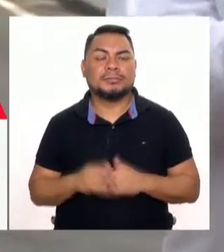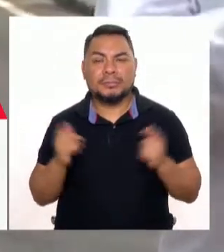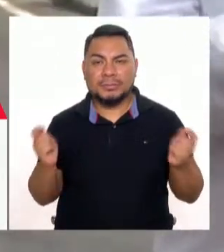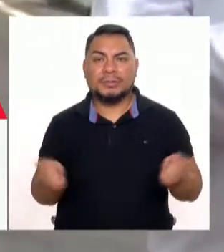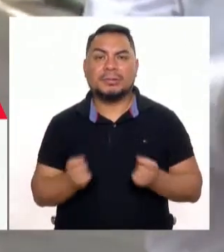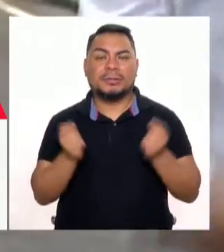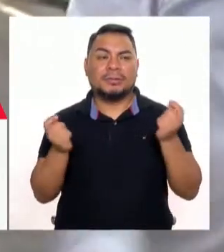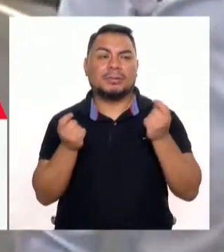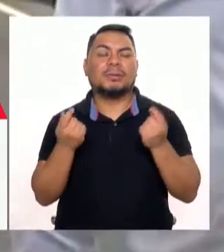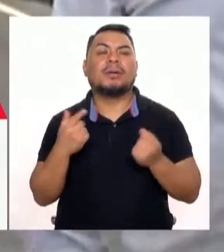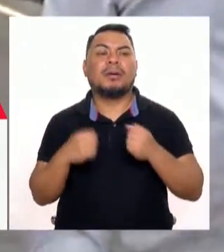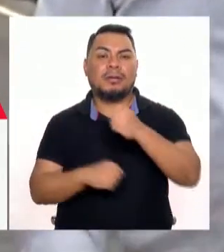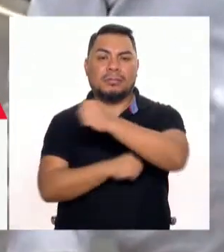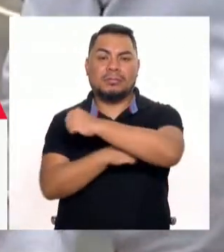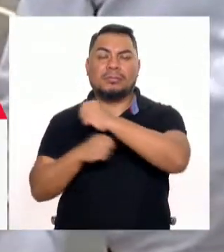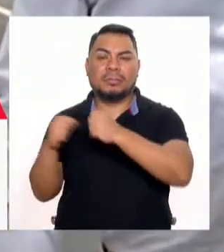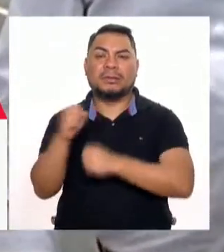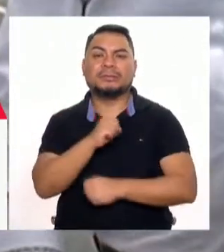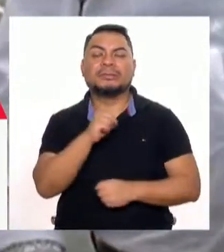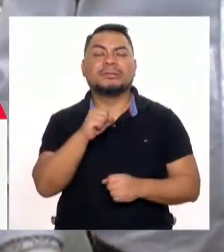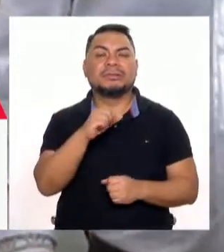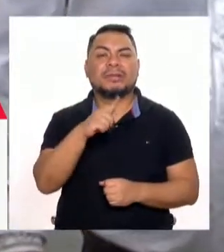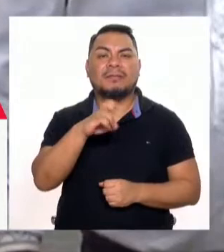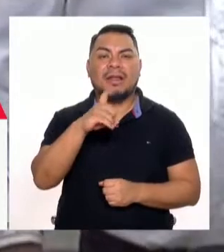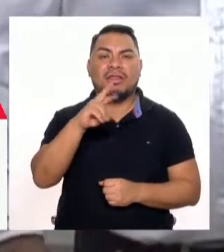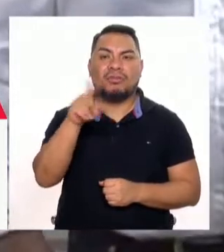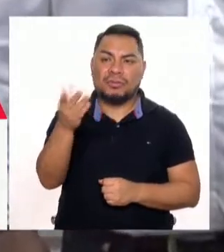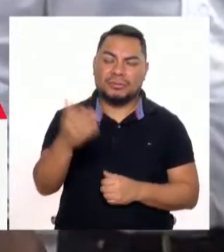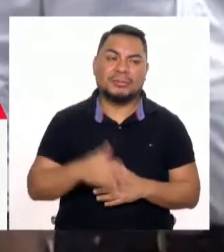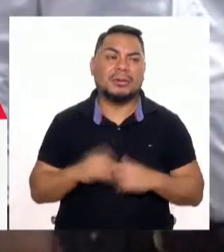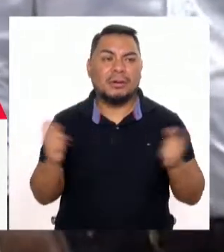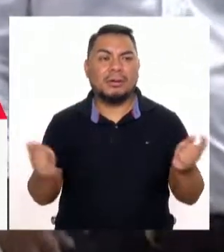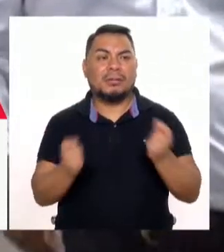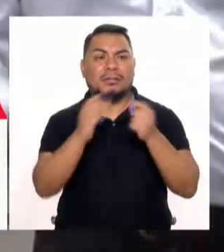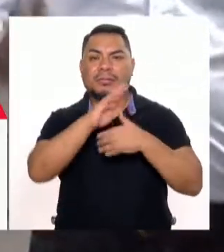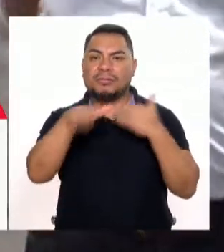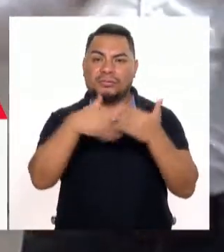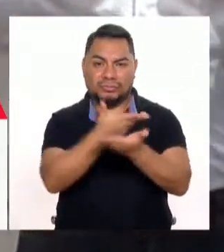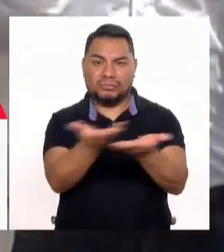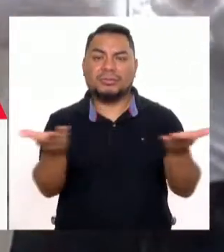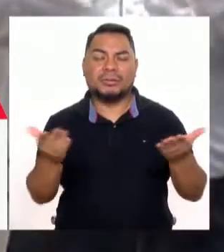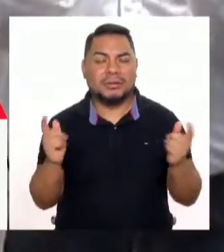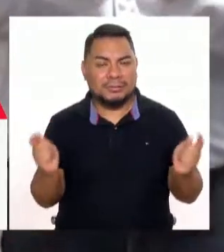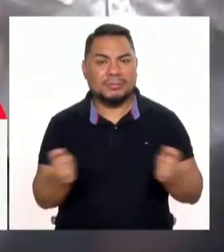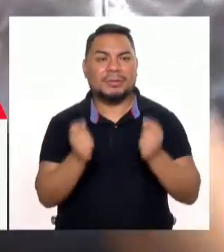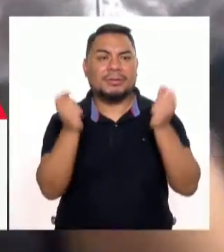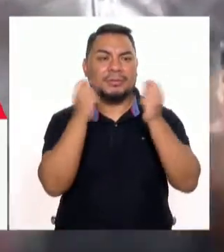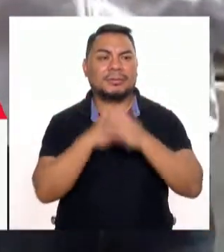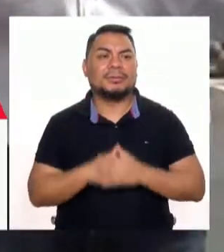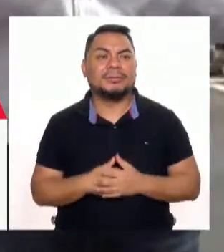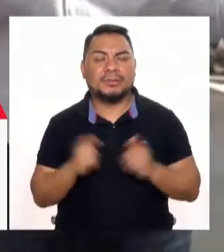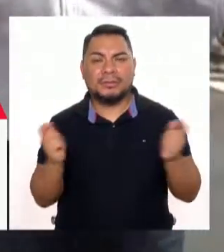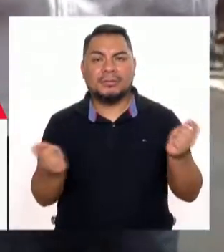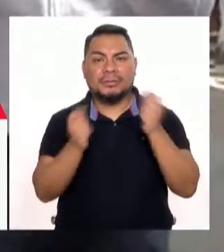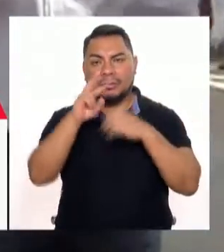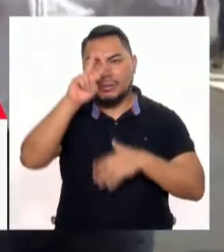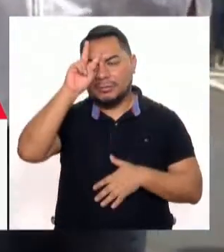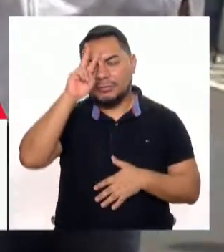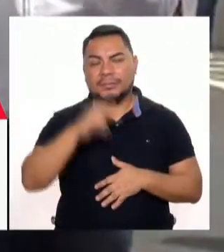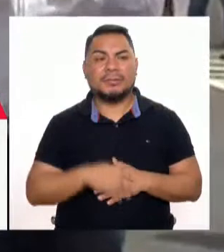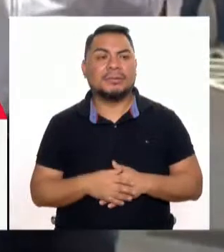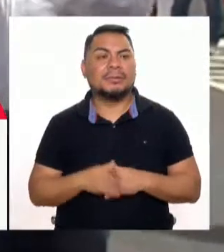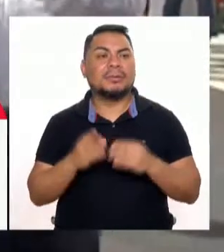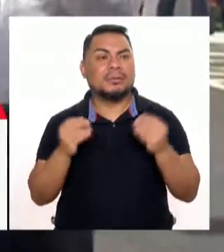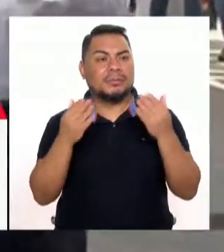Viva El puente El Salvador vivan todos ustedes viva el Perú